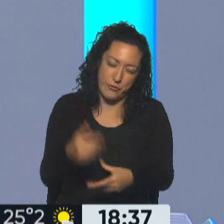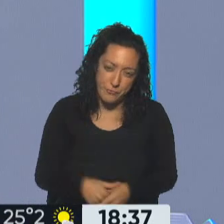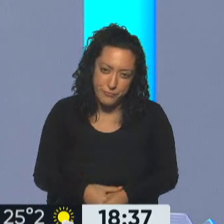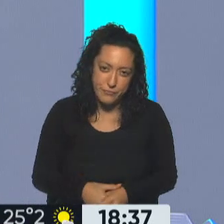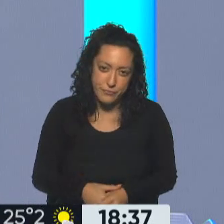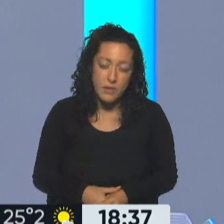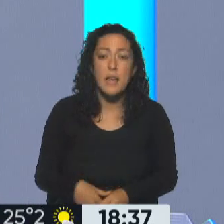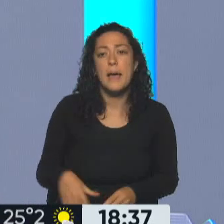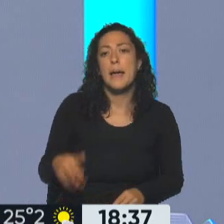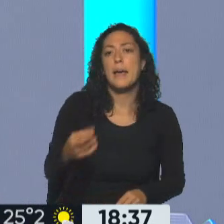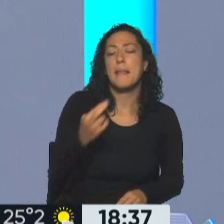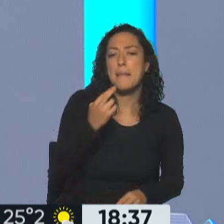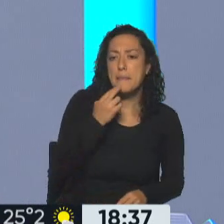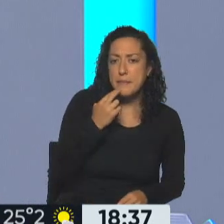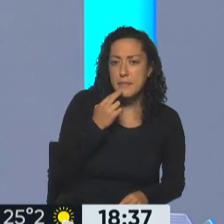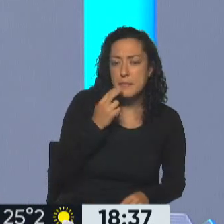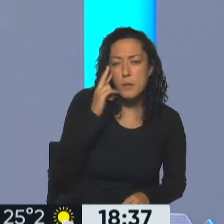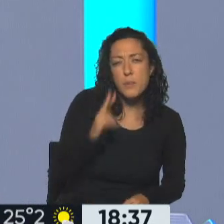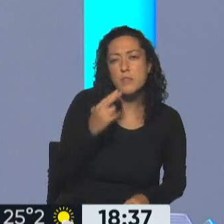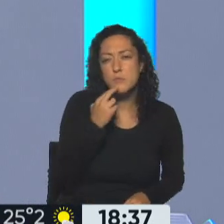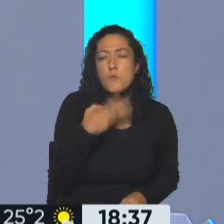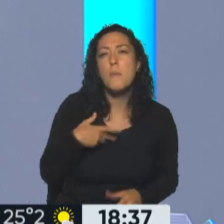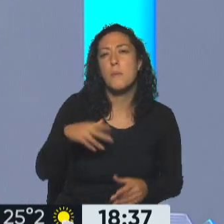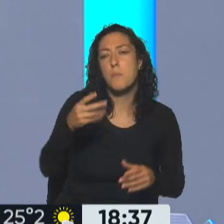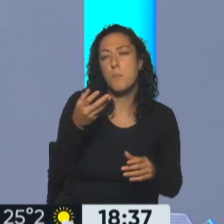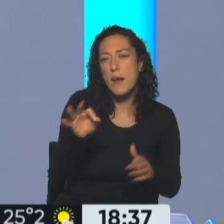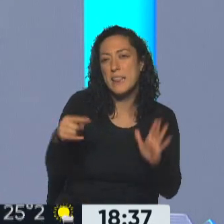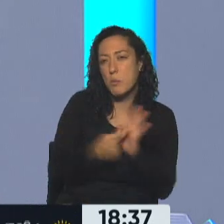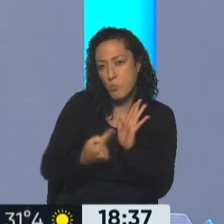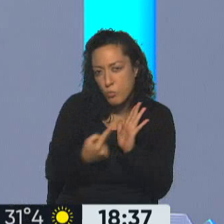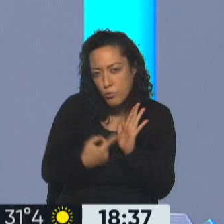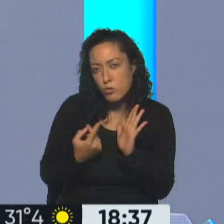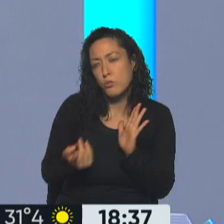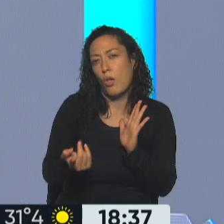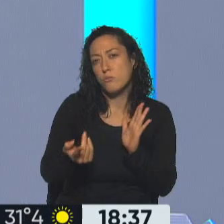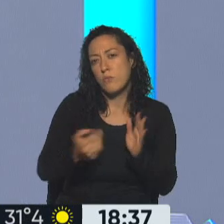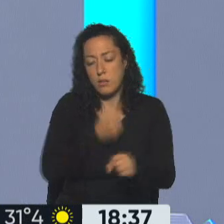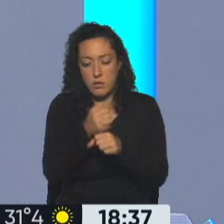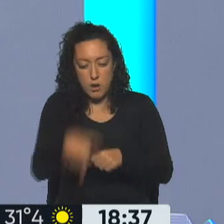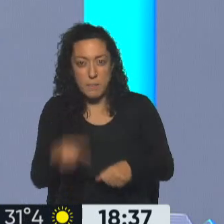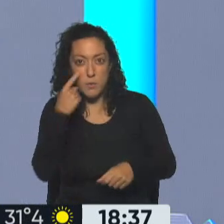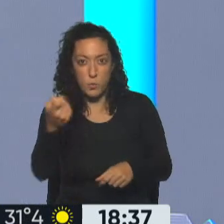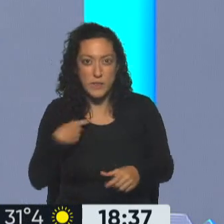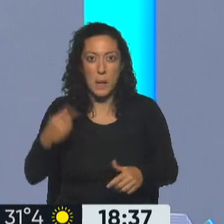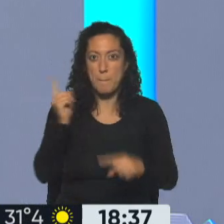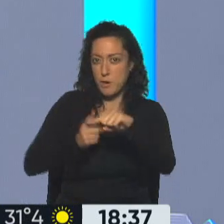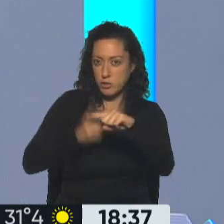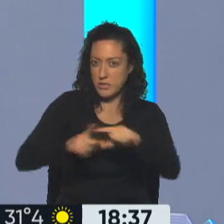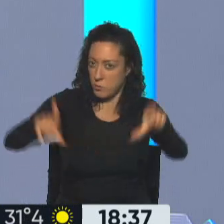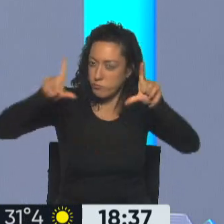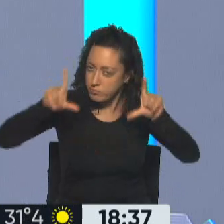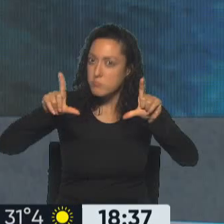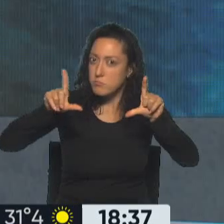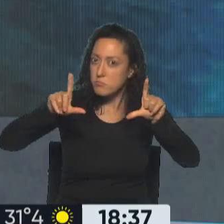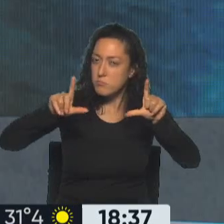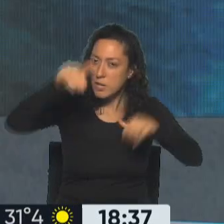o sea el 19 con esos 40 puntos Bueno hoy lo que nosotros estamos viendo Es que su imagen positiva no alcanza esos